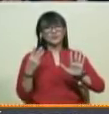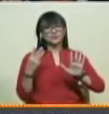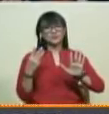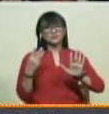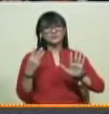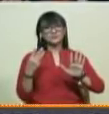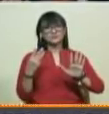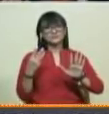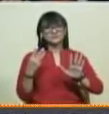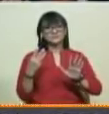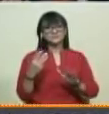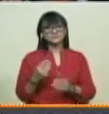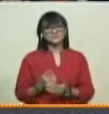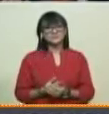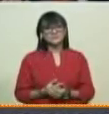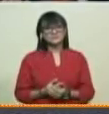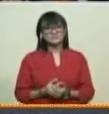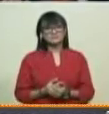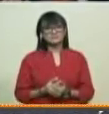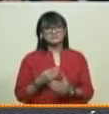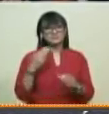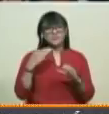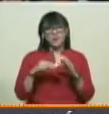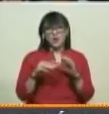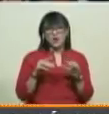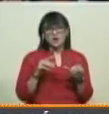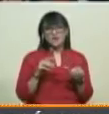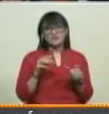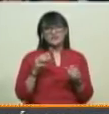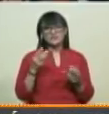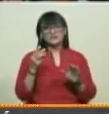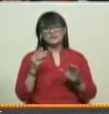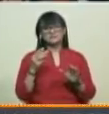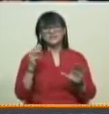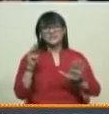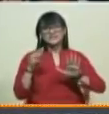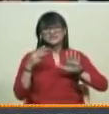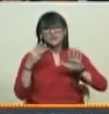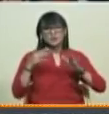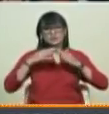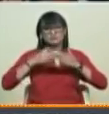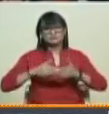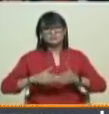transferencias de 18 buques a venezuela